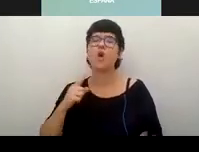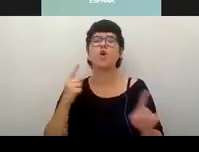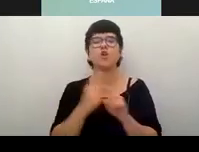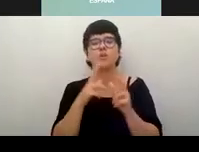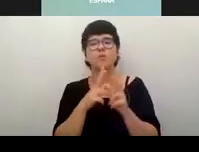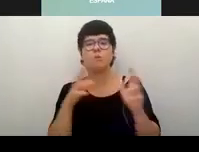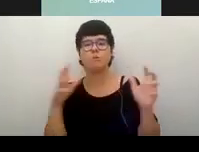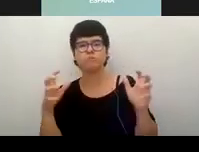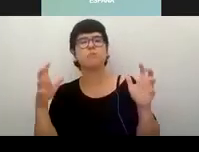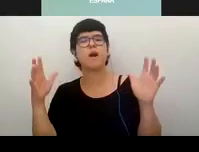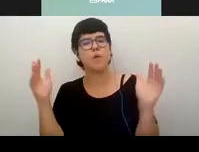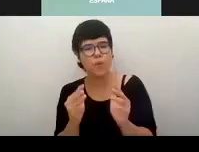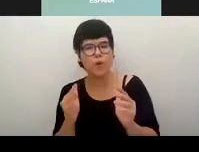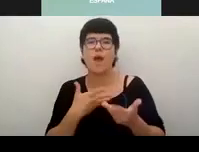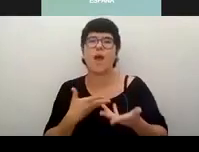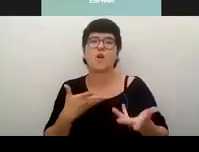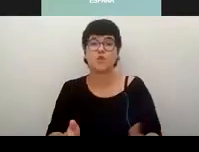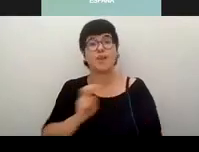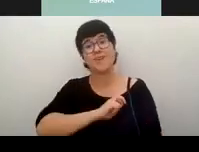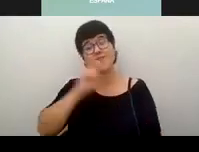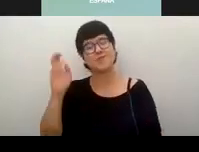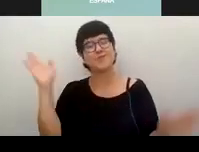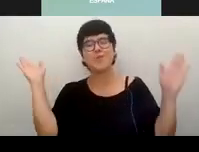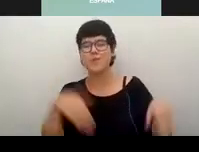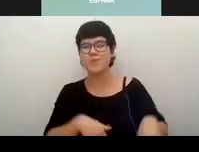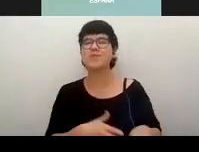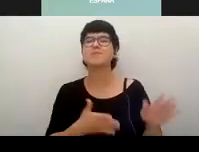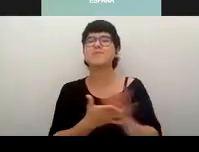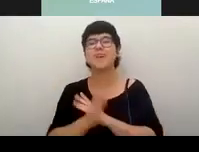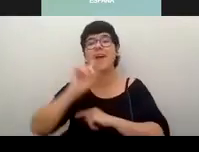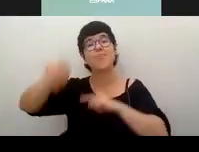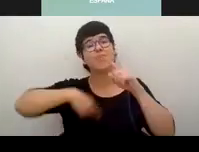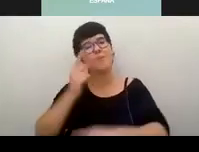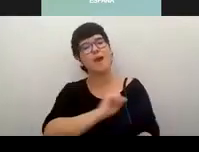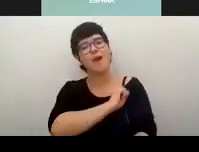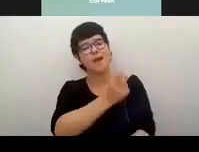finalmente tenemos el RGO para después del ejercicio. Es una fase en la que toca recuperarnos, por lo tanto,